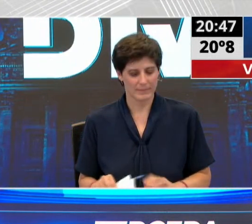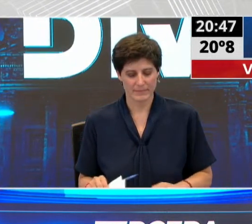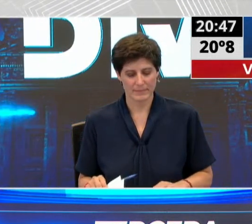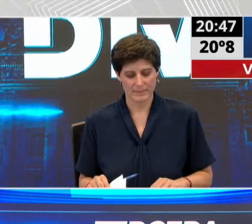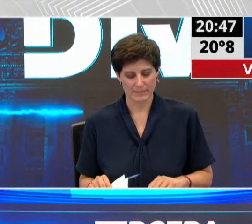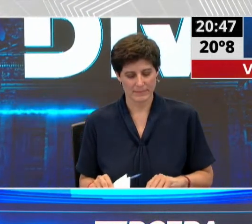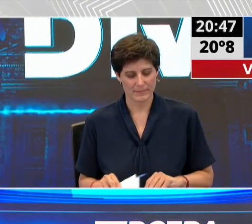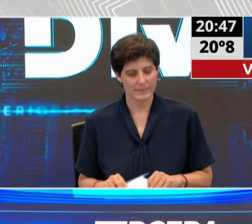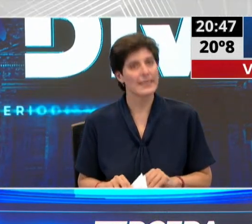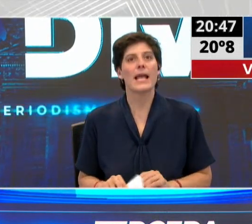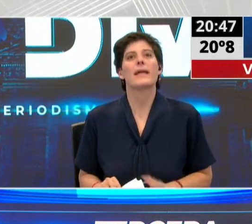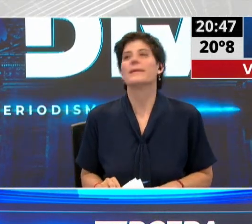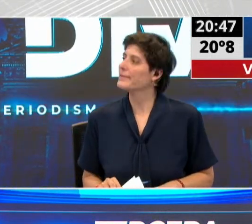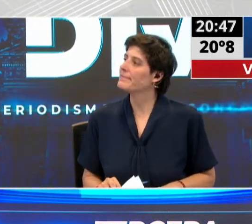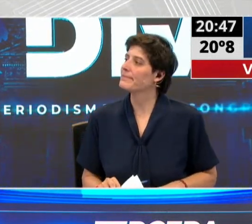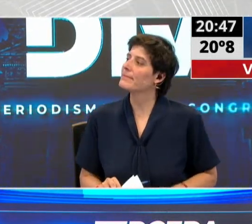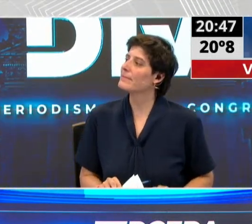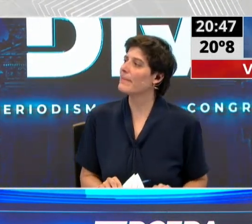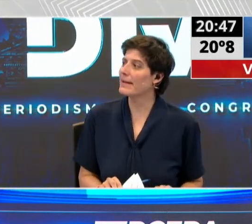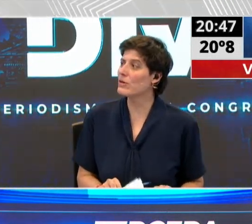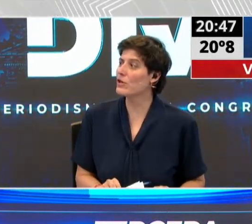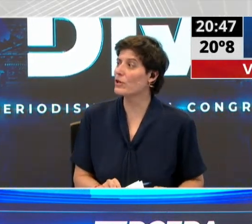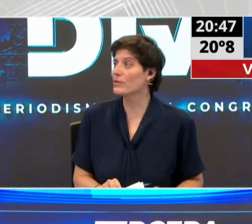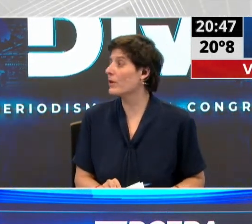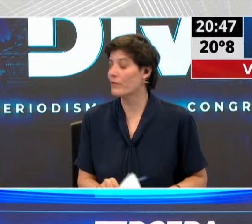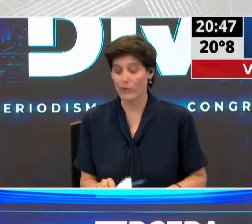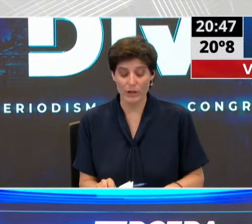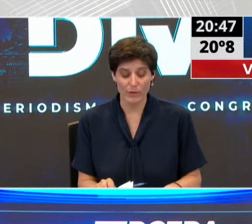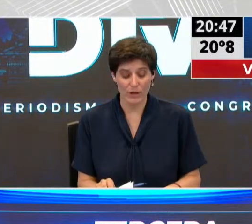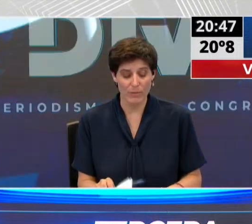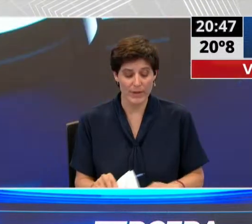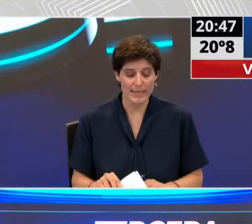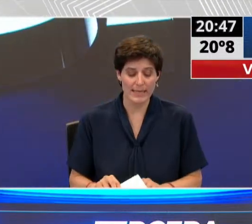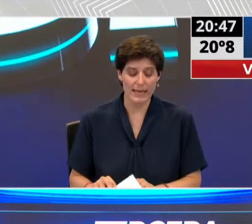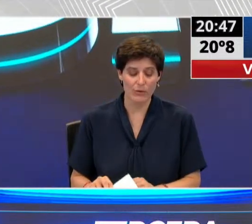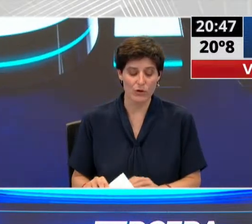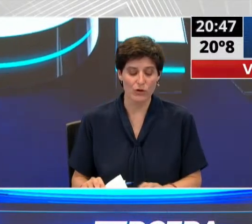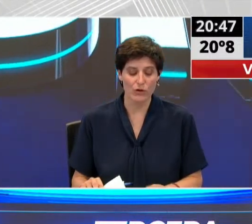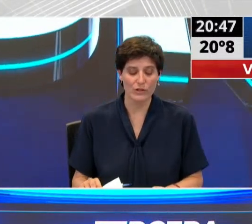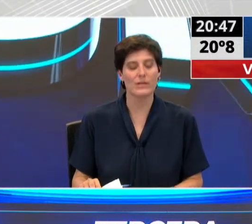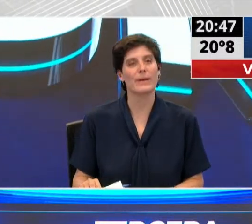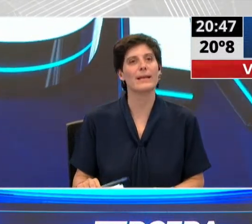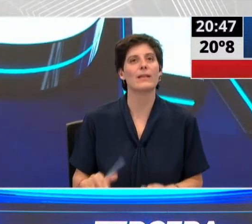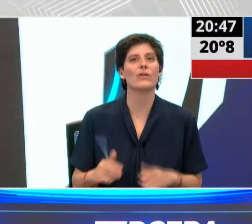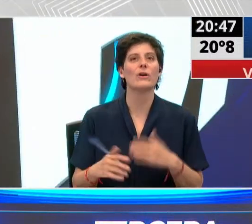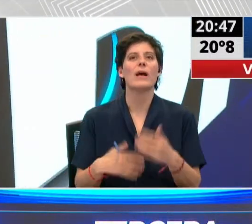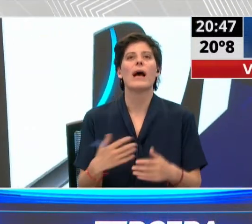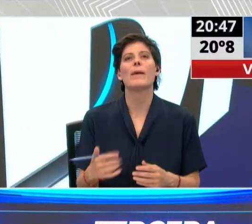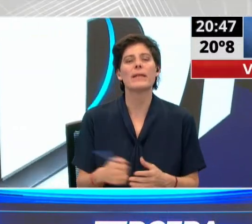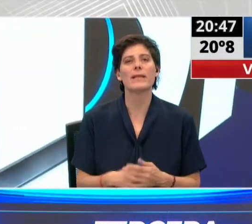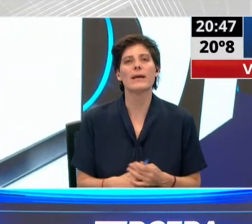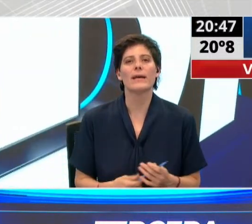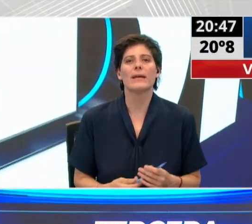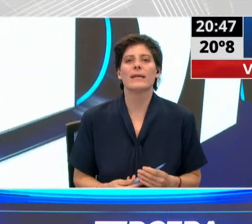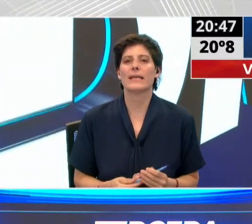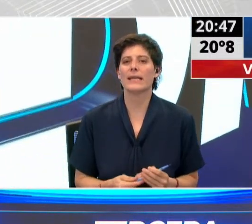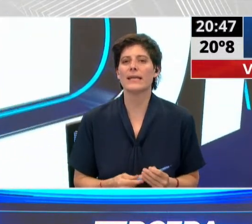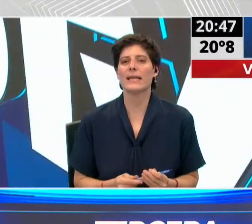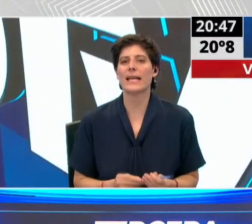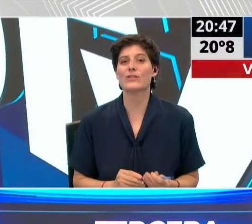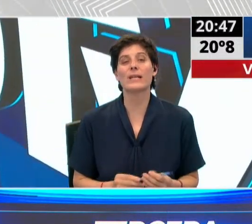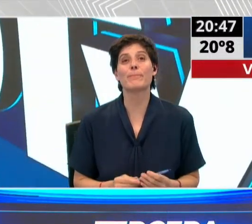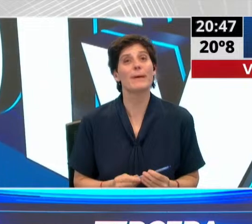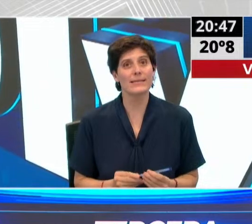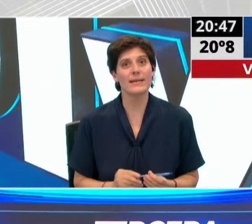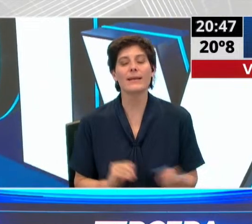que decide salir. Totalmente. Veremos cómo se va configurando, porque como bien decías, Claudio, todo eso se va a ir dando a medida